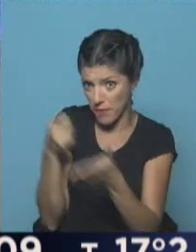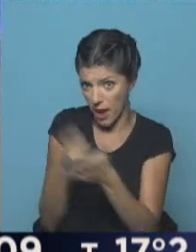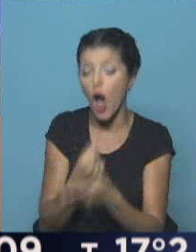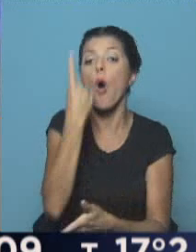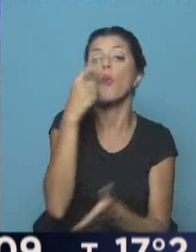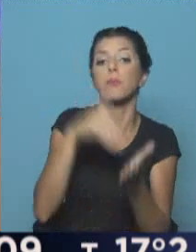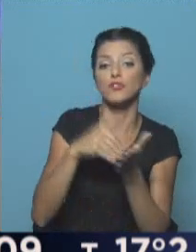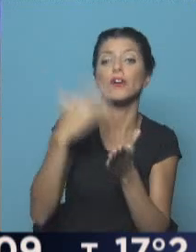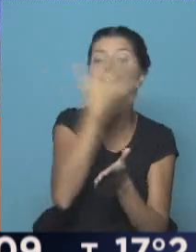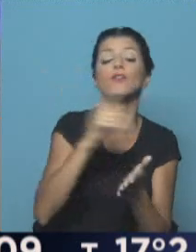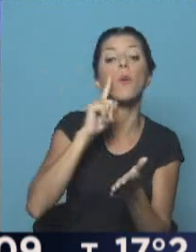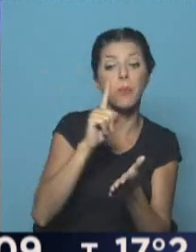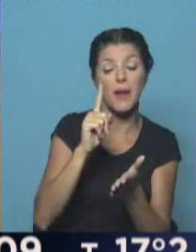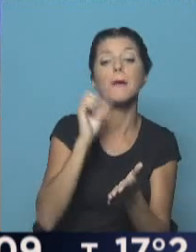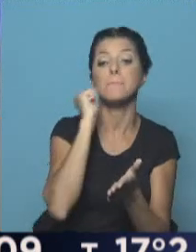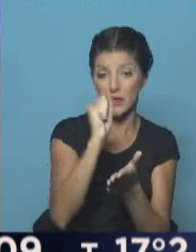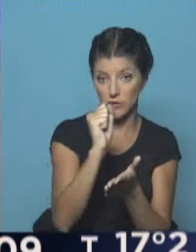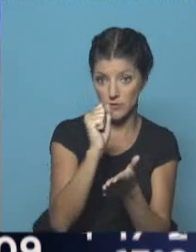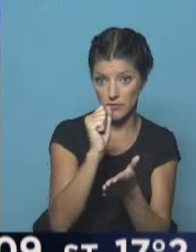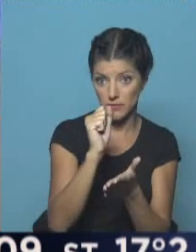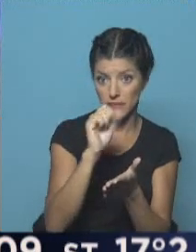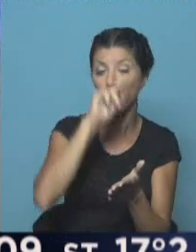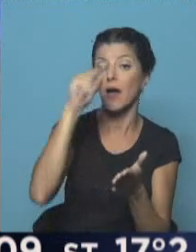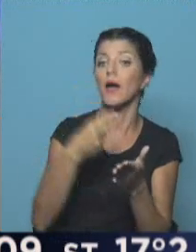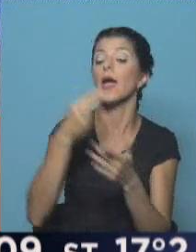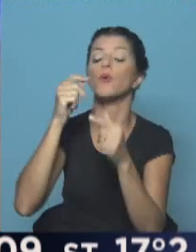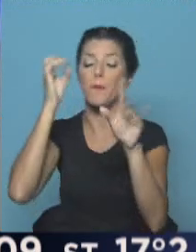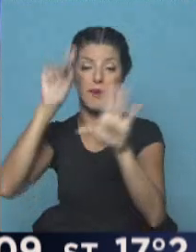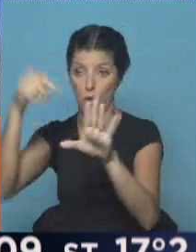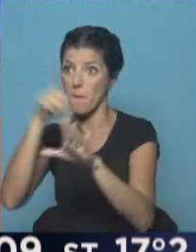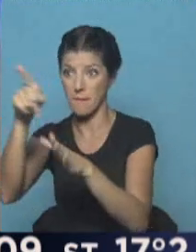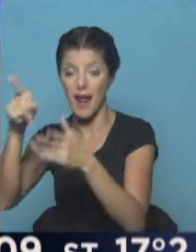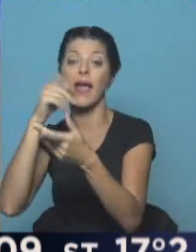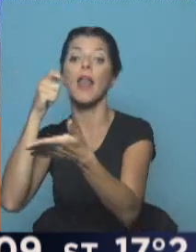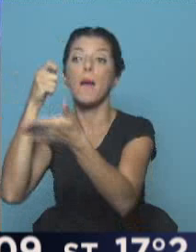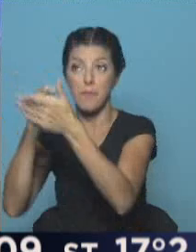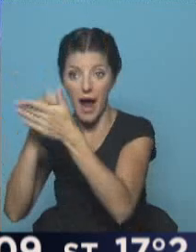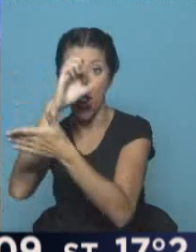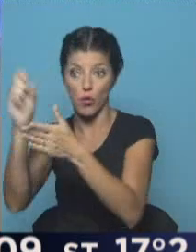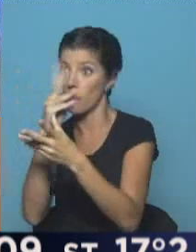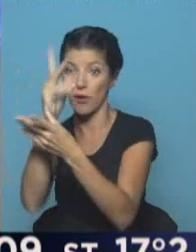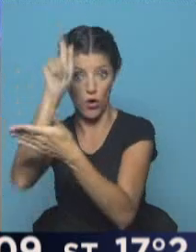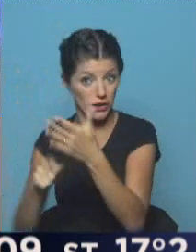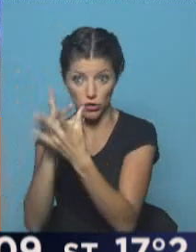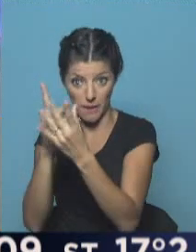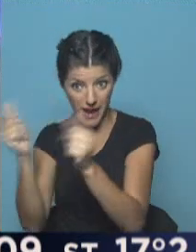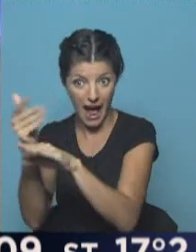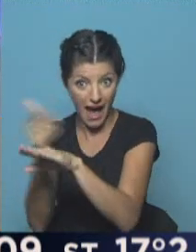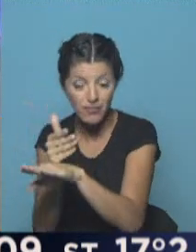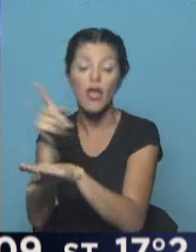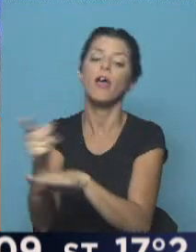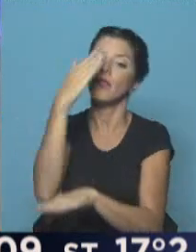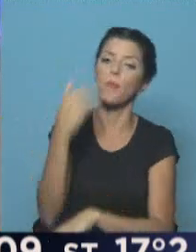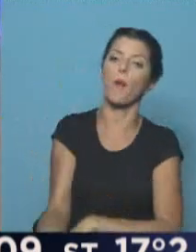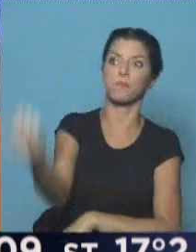para rescindir el contrato, 1,100,000 dólares se le pagará al Patón Bauza y su cuerpo técnico para